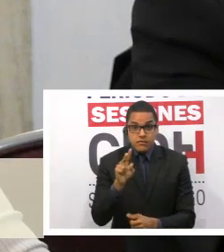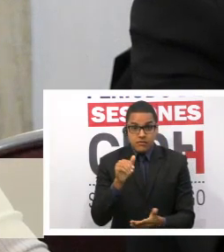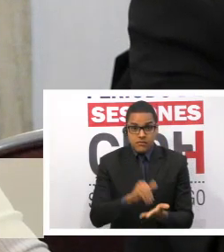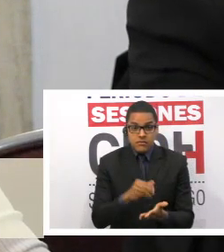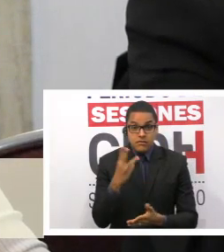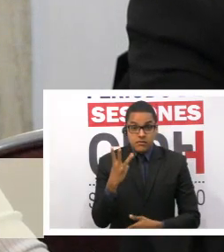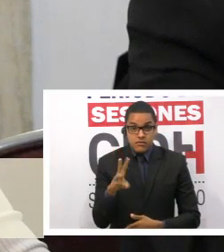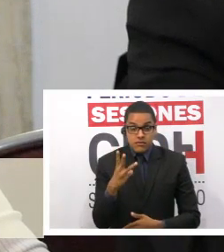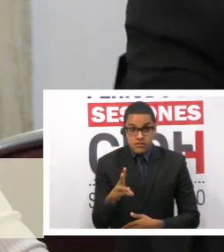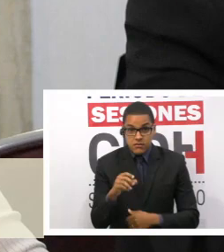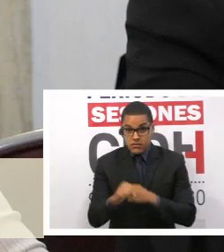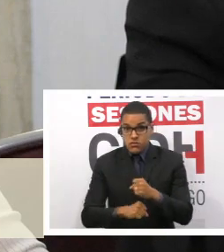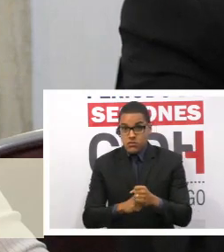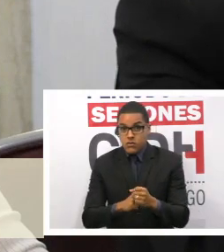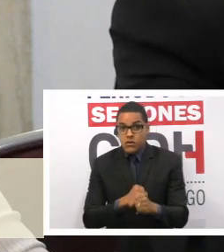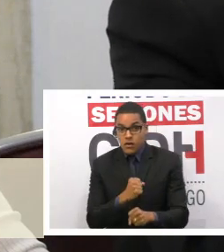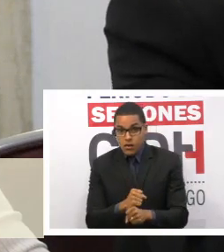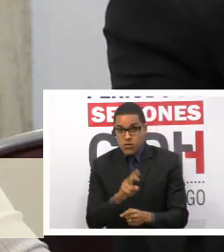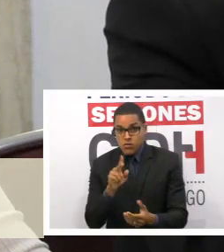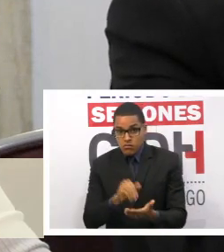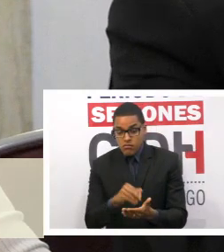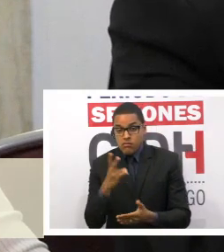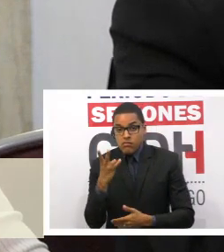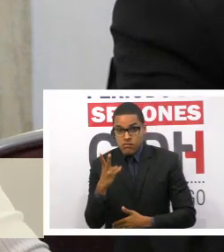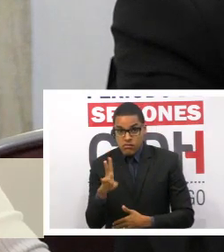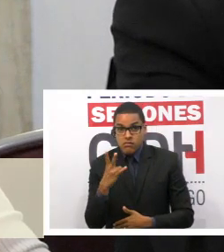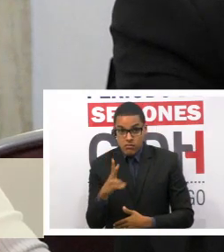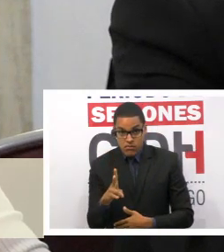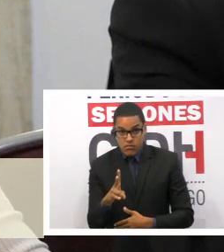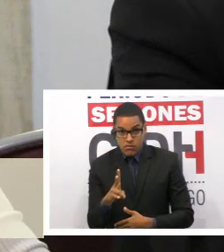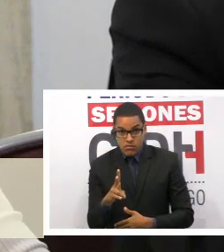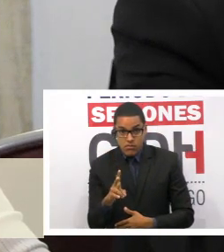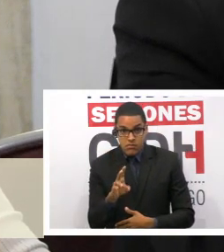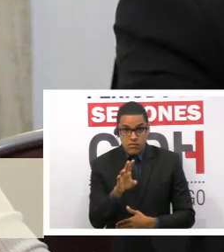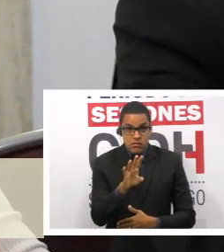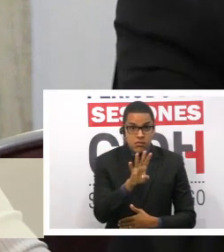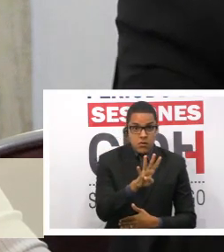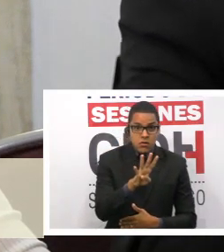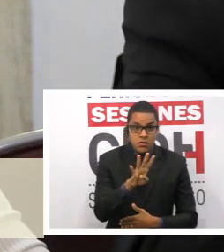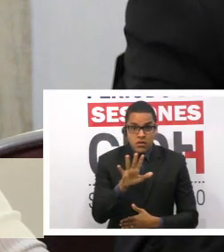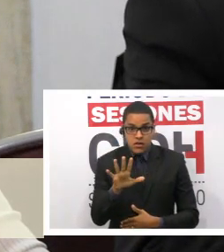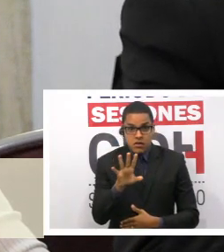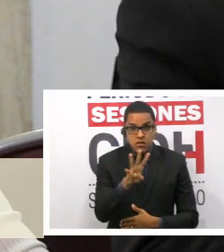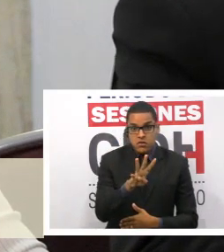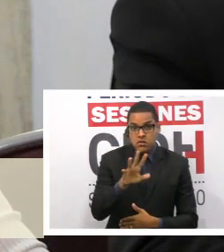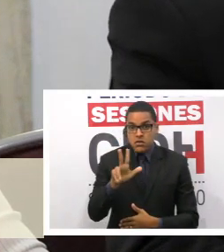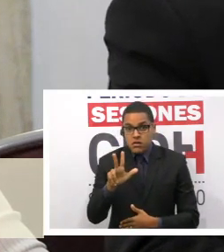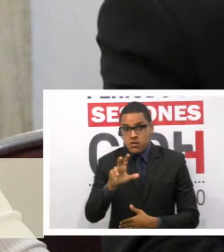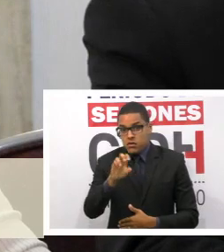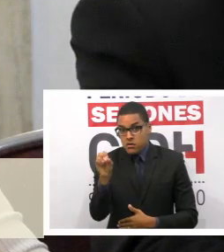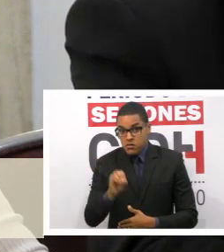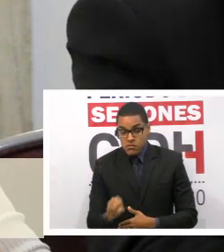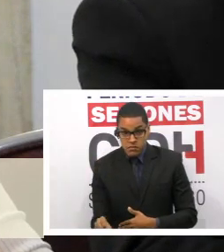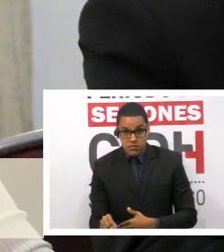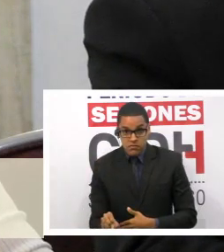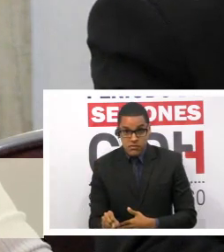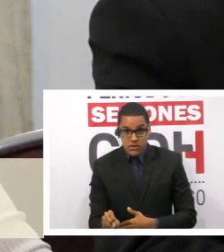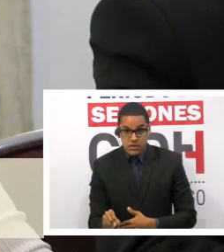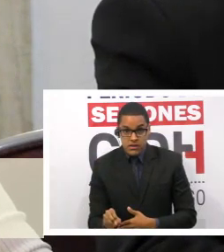53 por ciento del estamento federal superando el monto en dirección a las políticas sociales investimentos